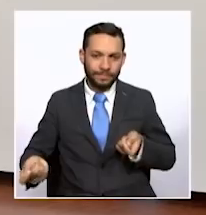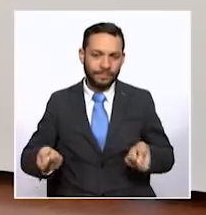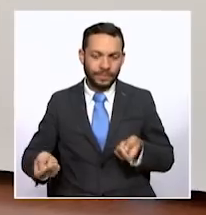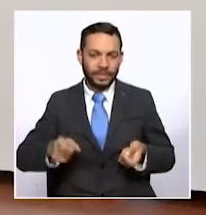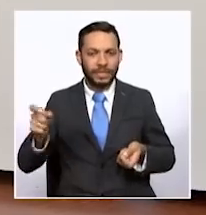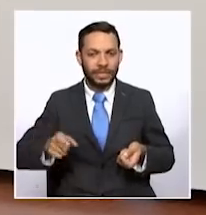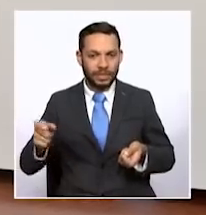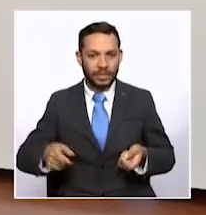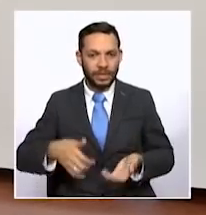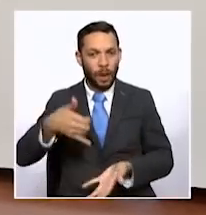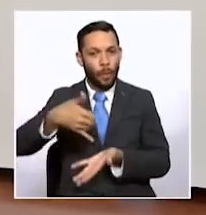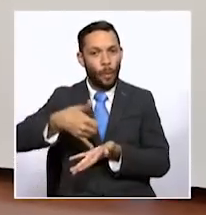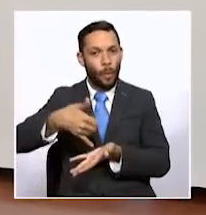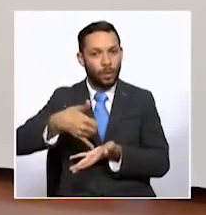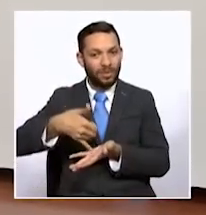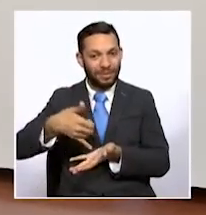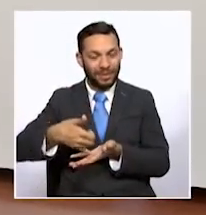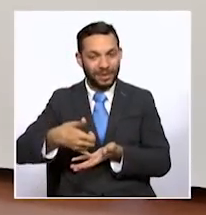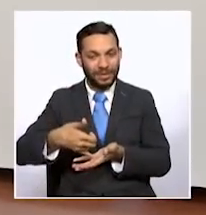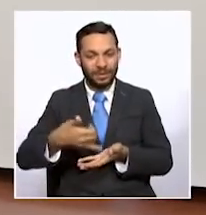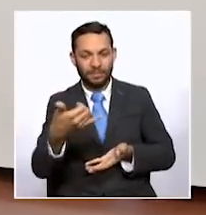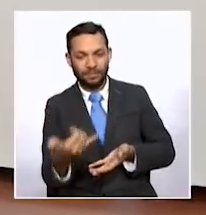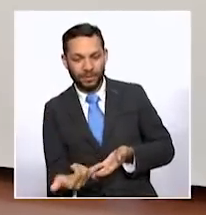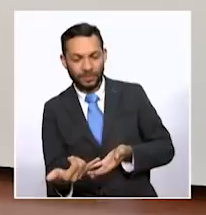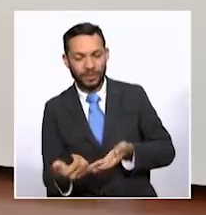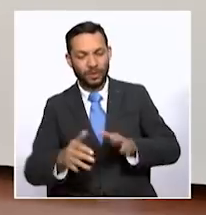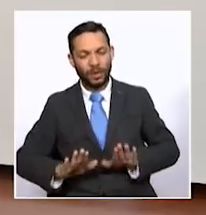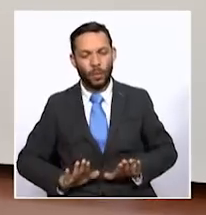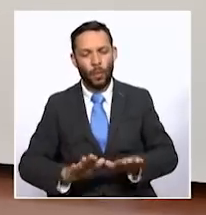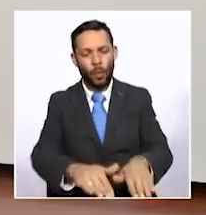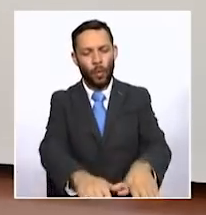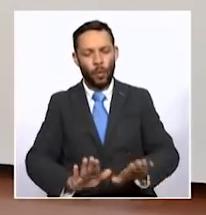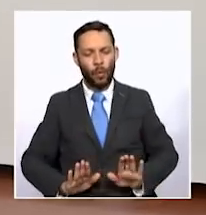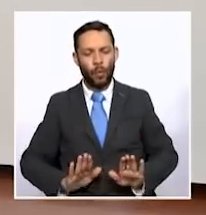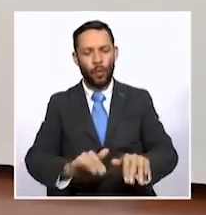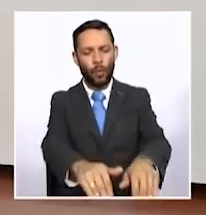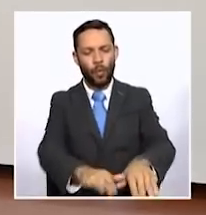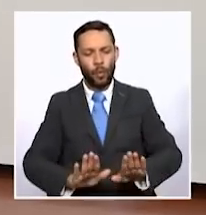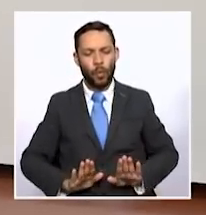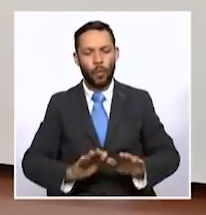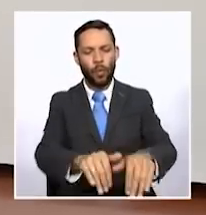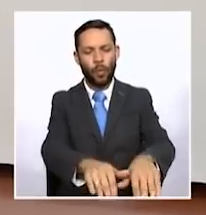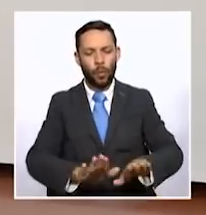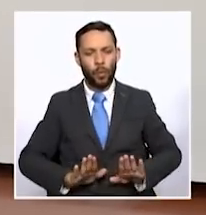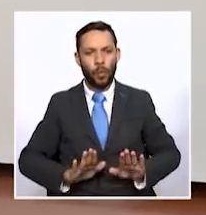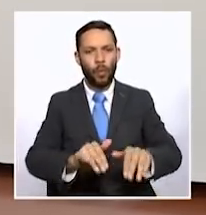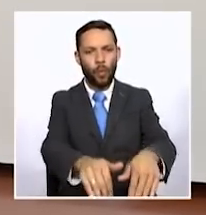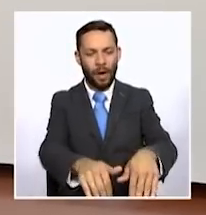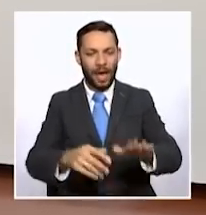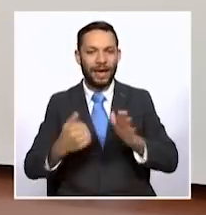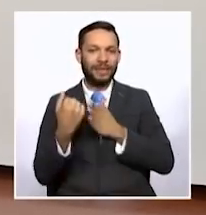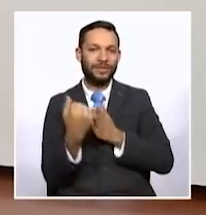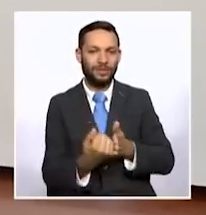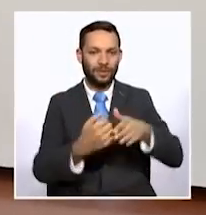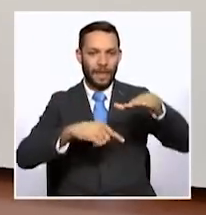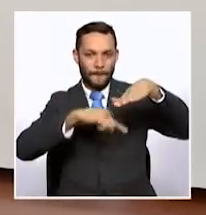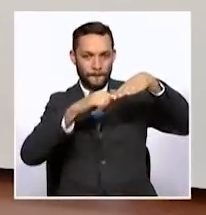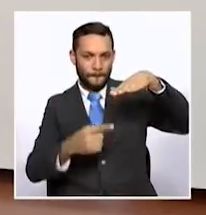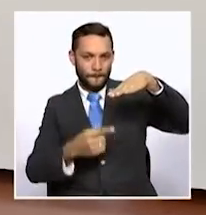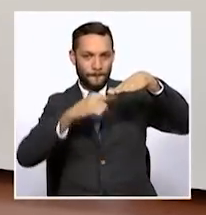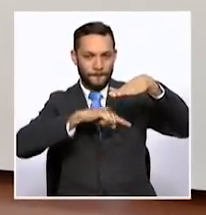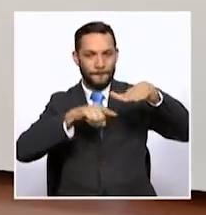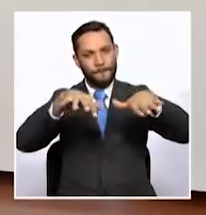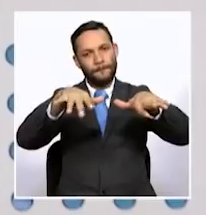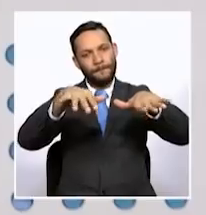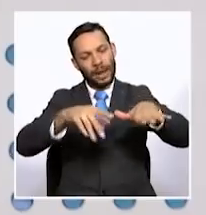de la botella, de poner hielo, de hacer estiramiento con la correa, estos usualmente los utilizamos es para la fascitis plantar y claramente nos van a servir